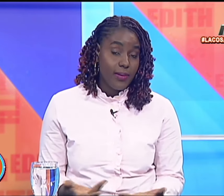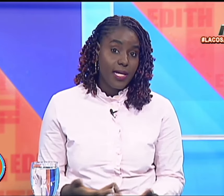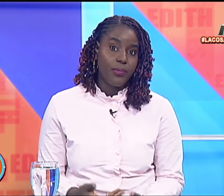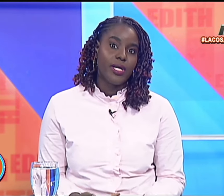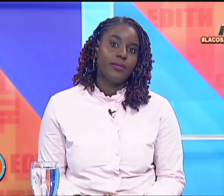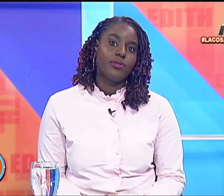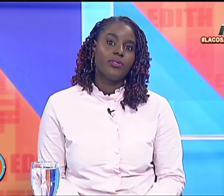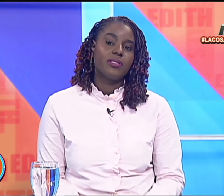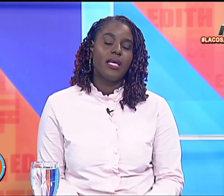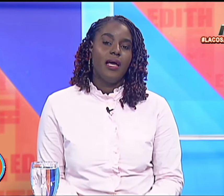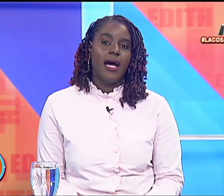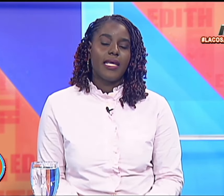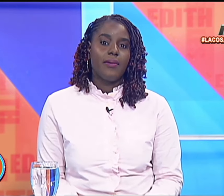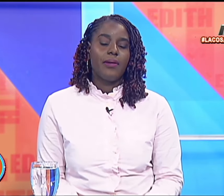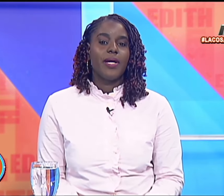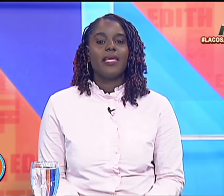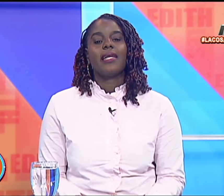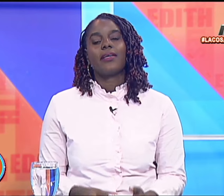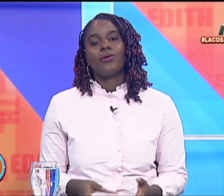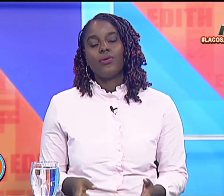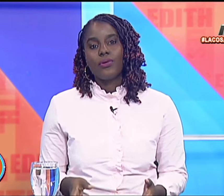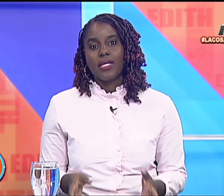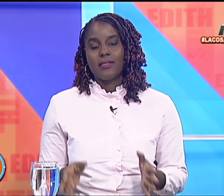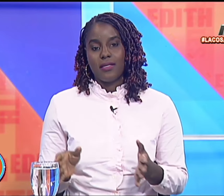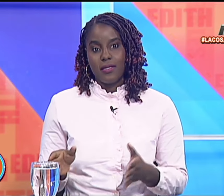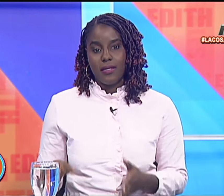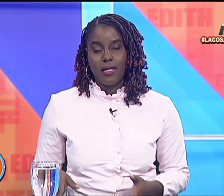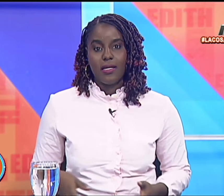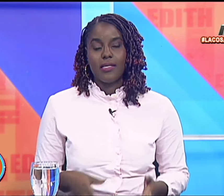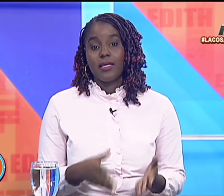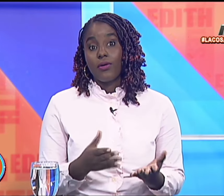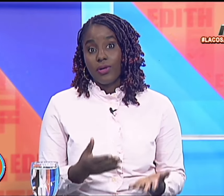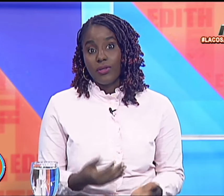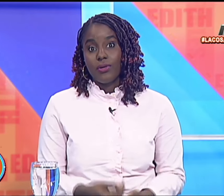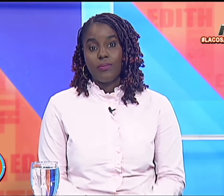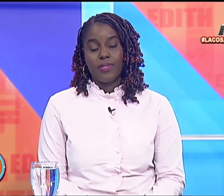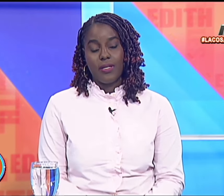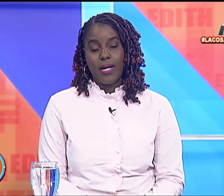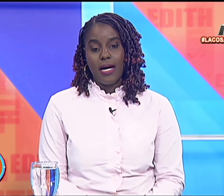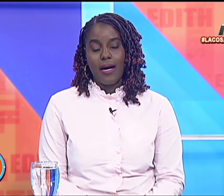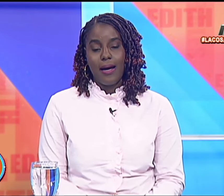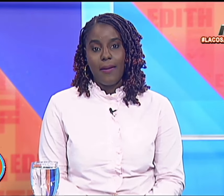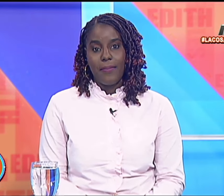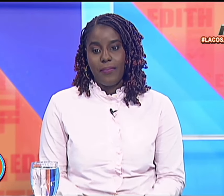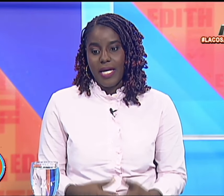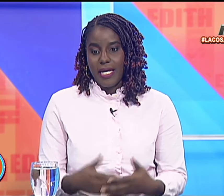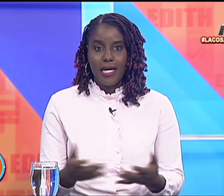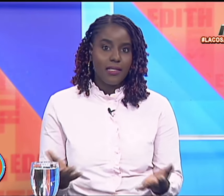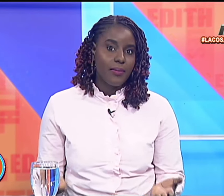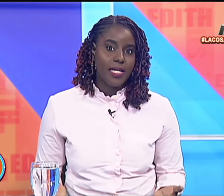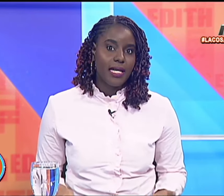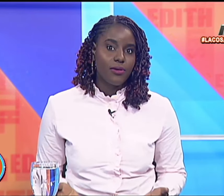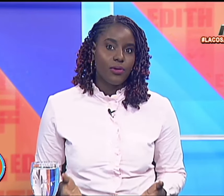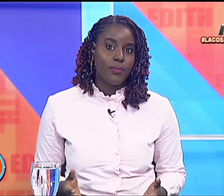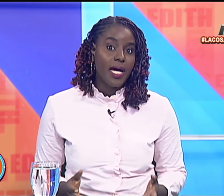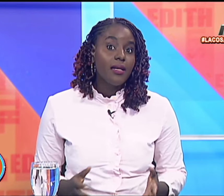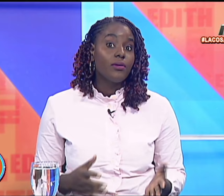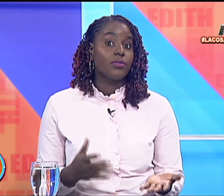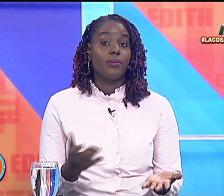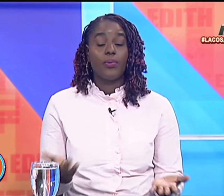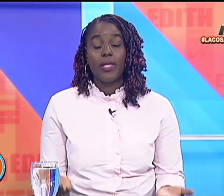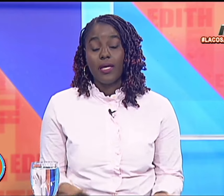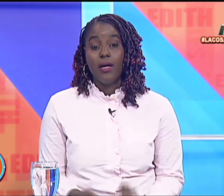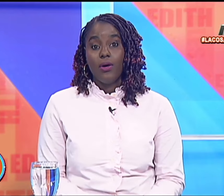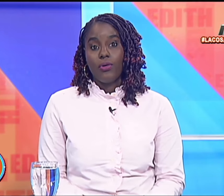le estaban apoyando. Entonces hay que ver mañana qué ocurra, si este corredor se va a manejar de manera normal o